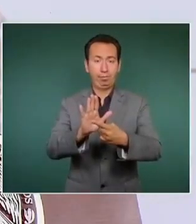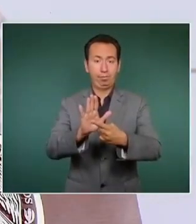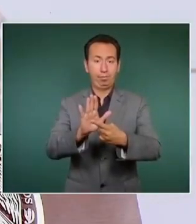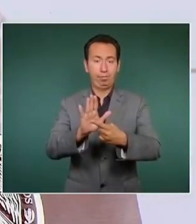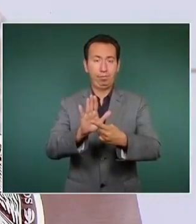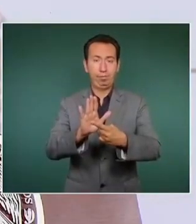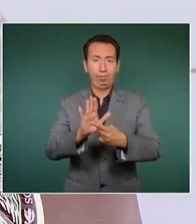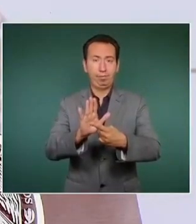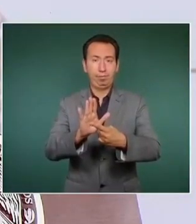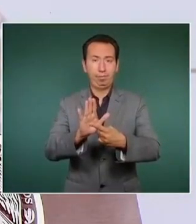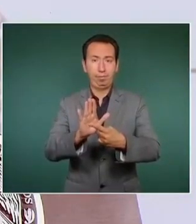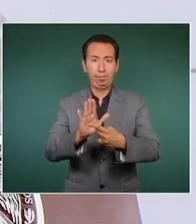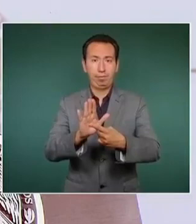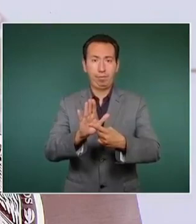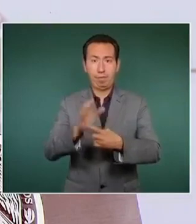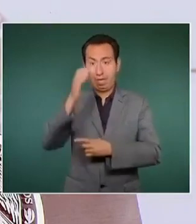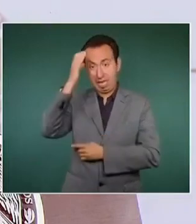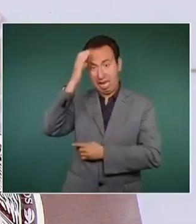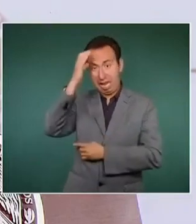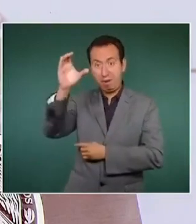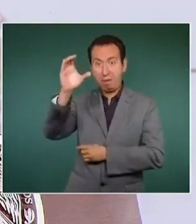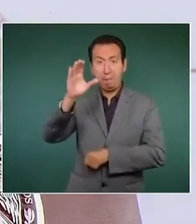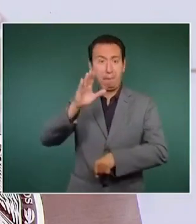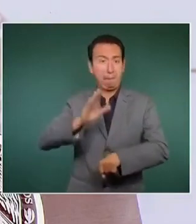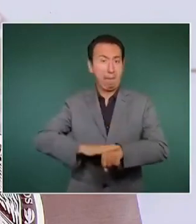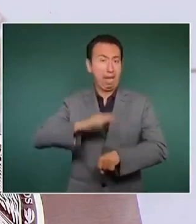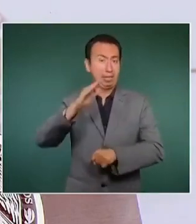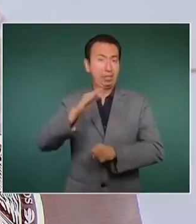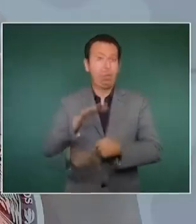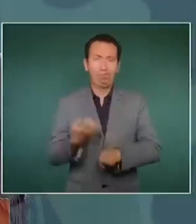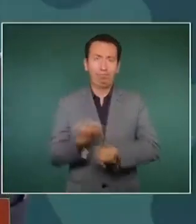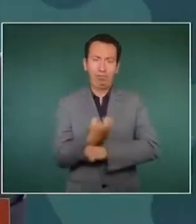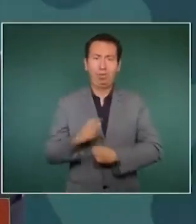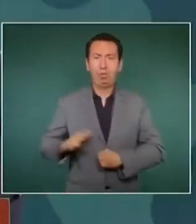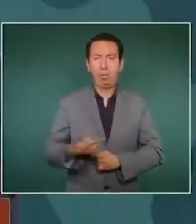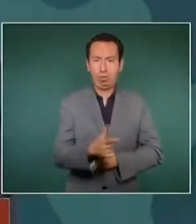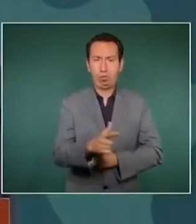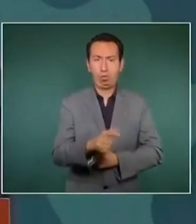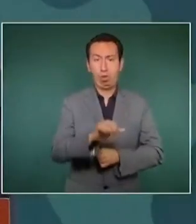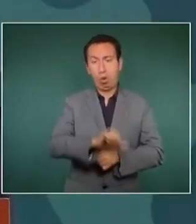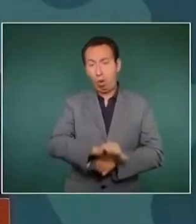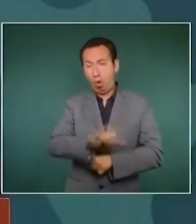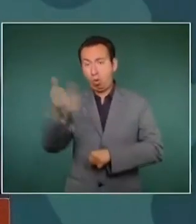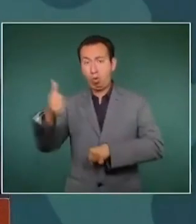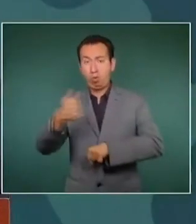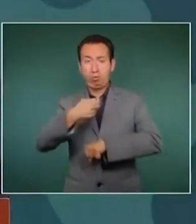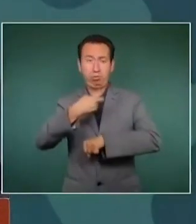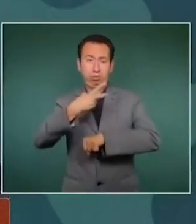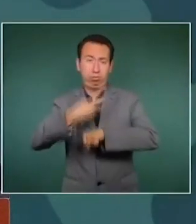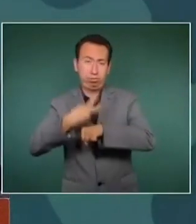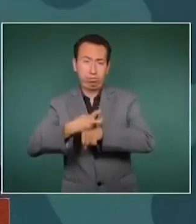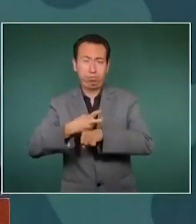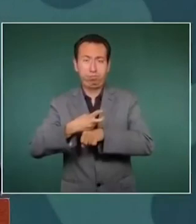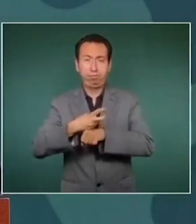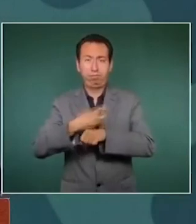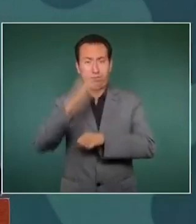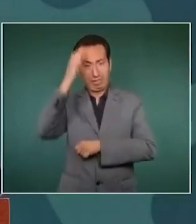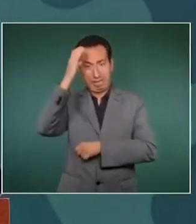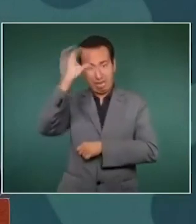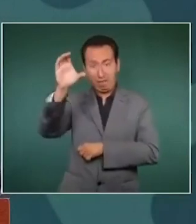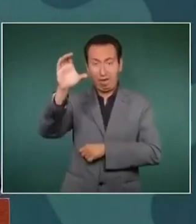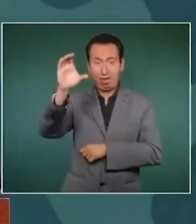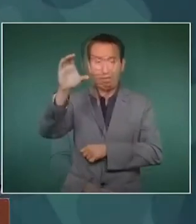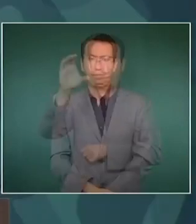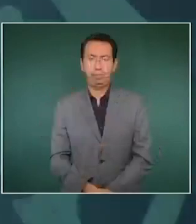Guanajuato hoy está en el ojo del huracán. O en el ojo público, por decirlo de alguna manera, pero no